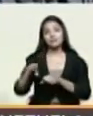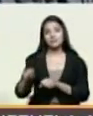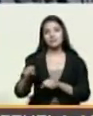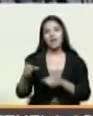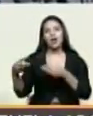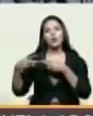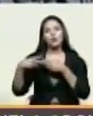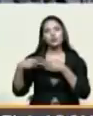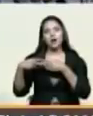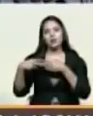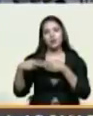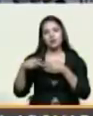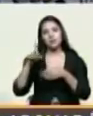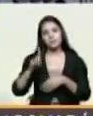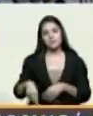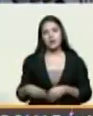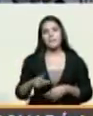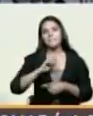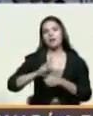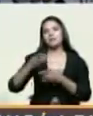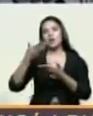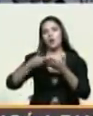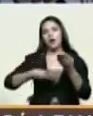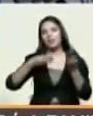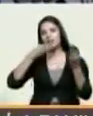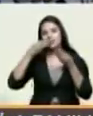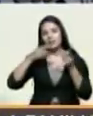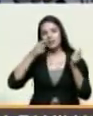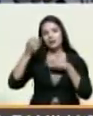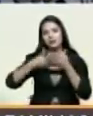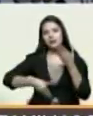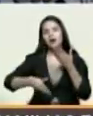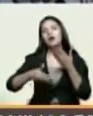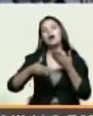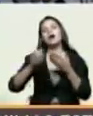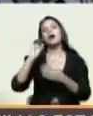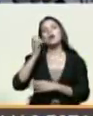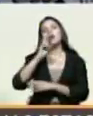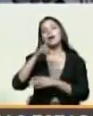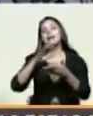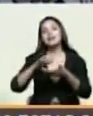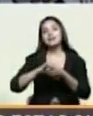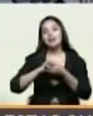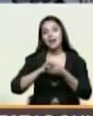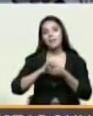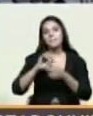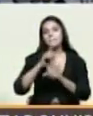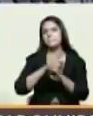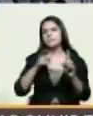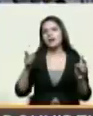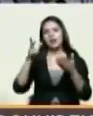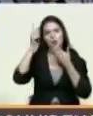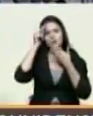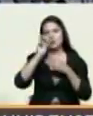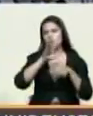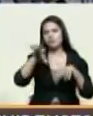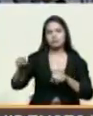Guyana. Mandaron una carta al Parlamento inglés para que los bárbaros no gobernaran a Venezuela.